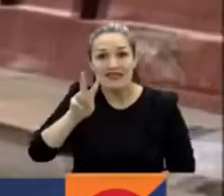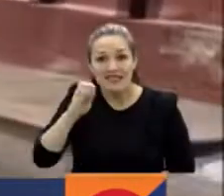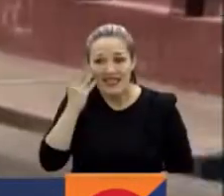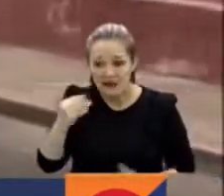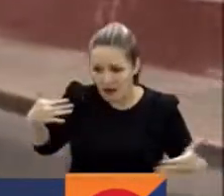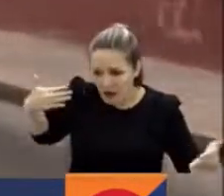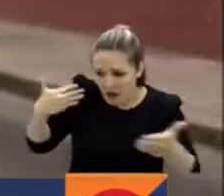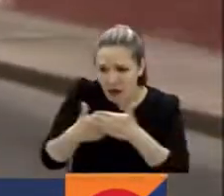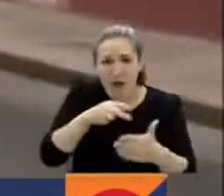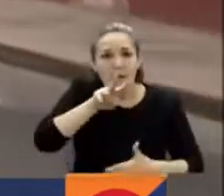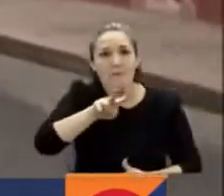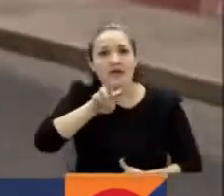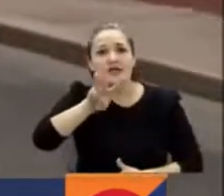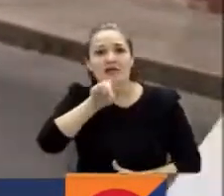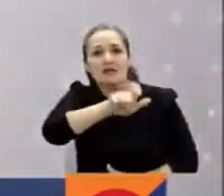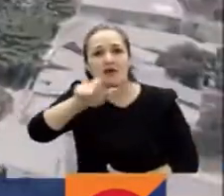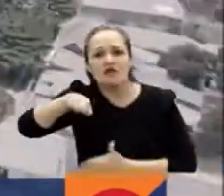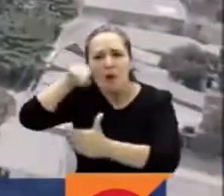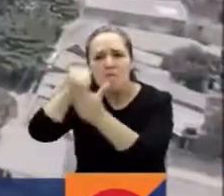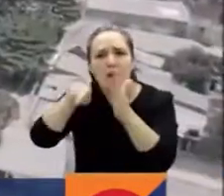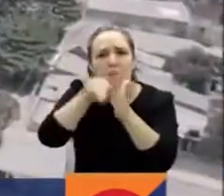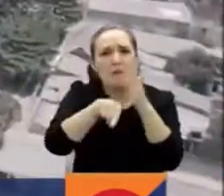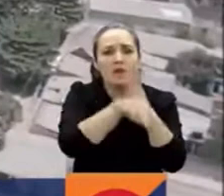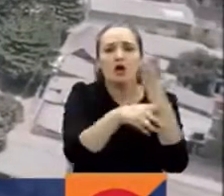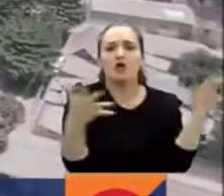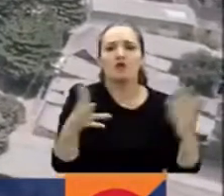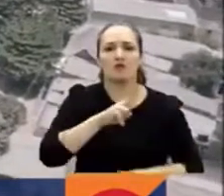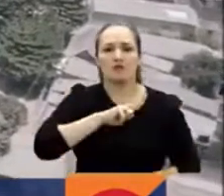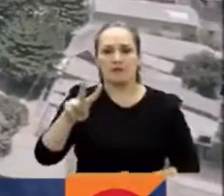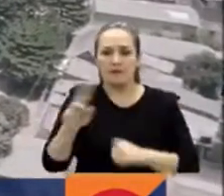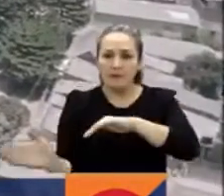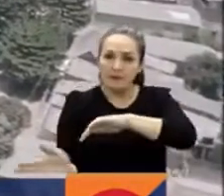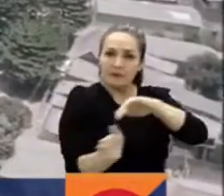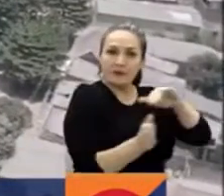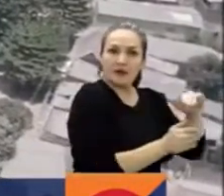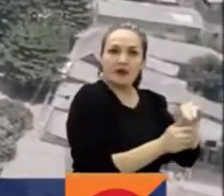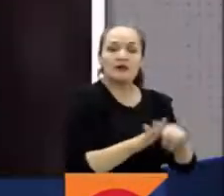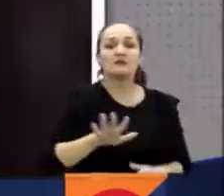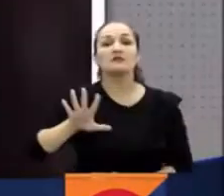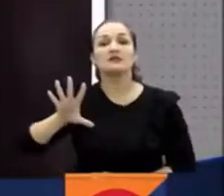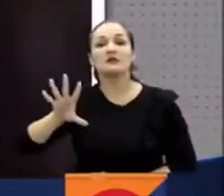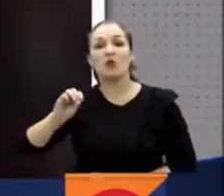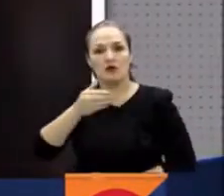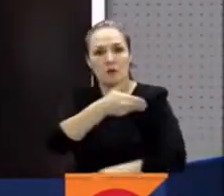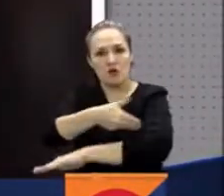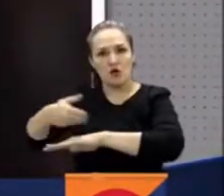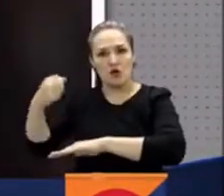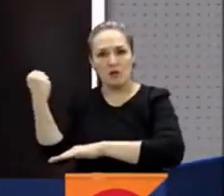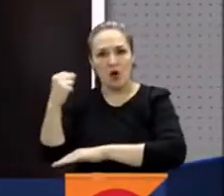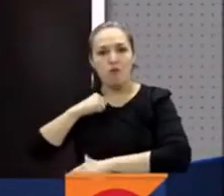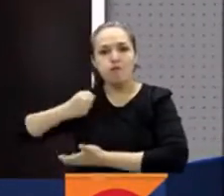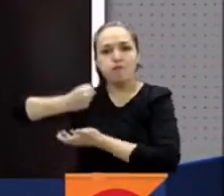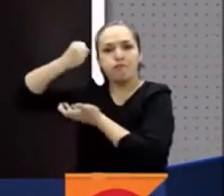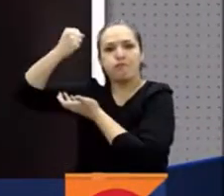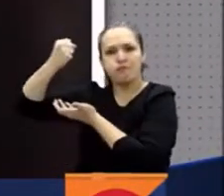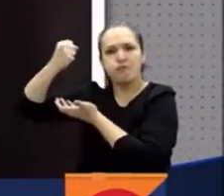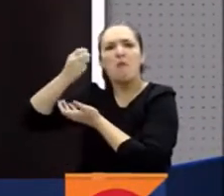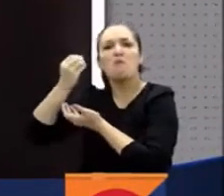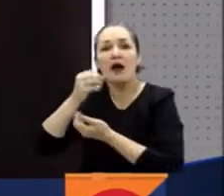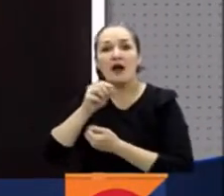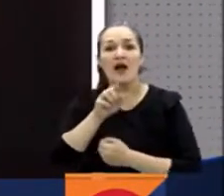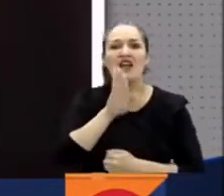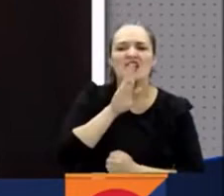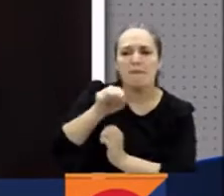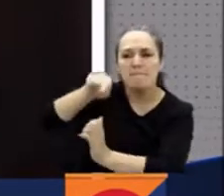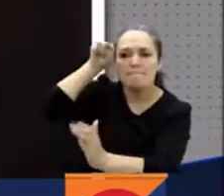23 personas en el departamento. Ofrecen 50 millones de pesos por información de los asesinos de 2 periodistas